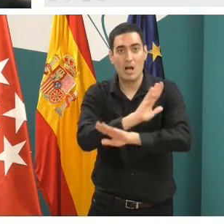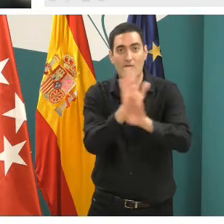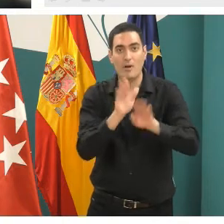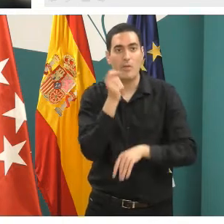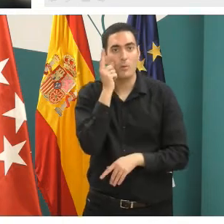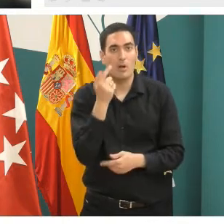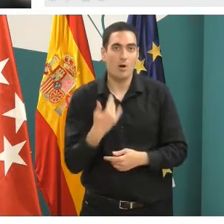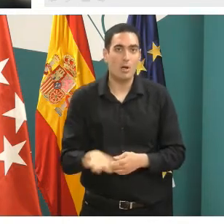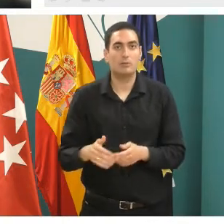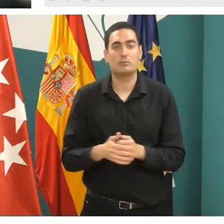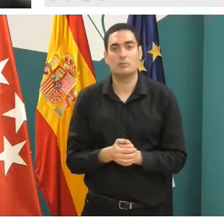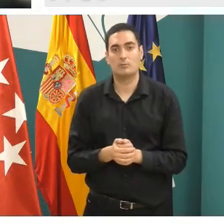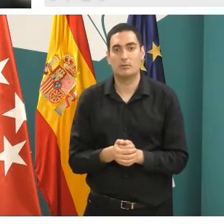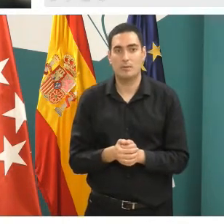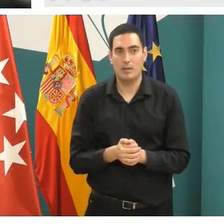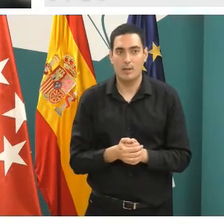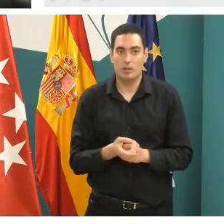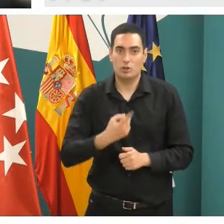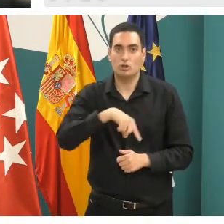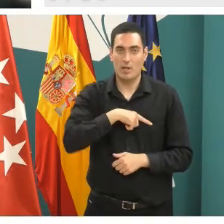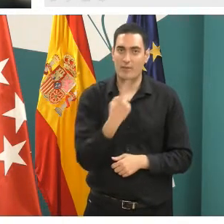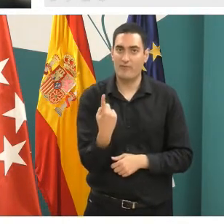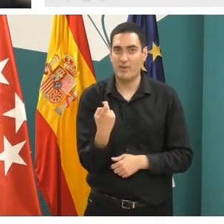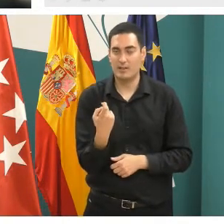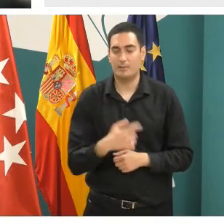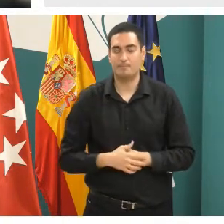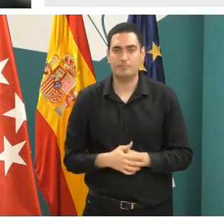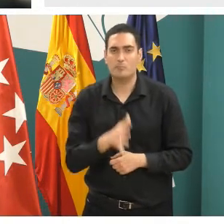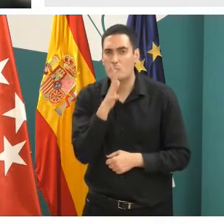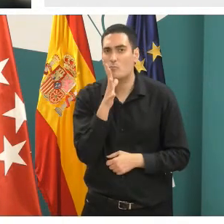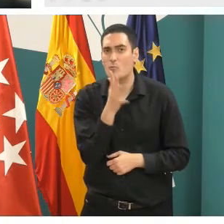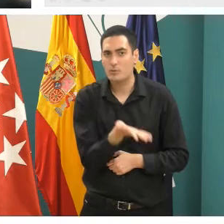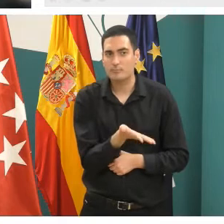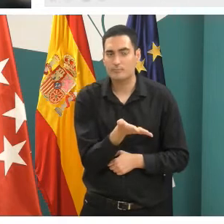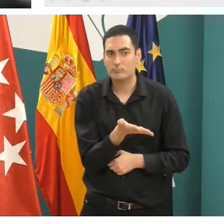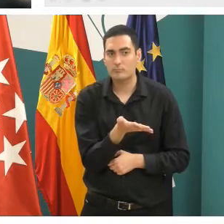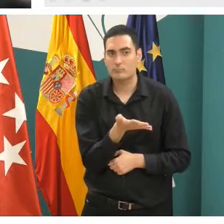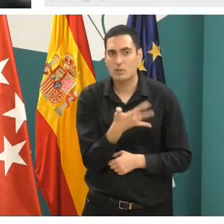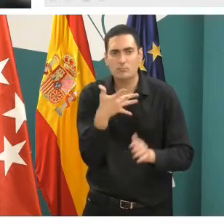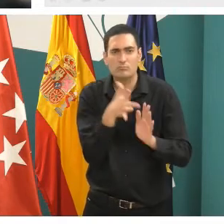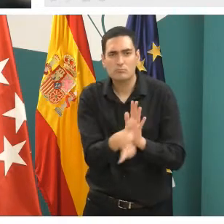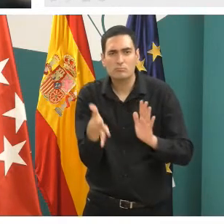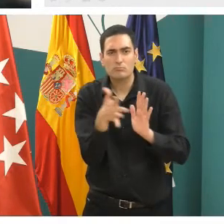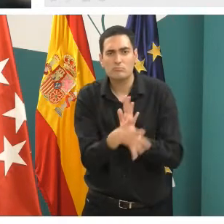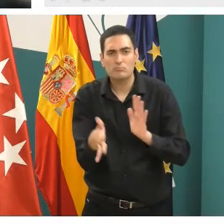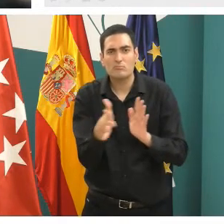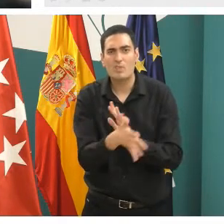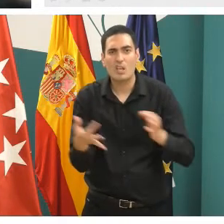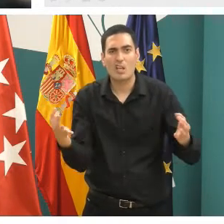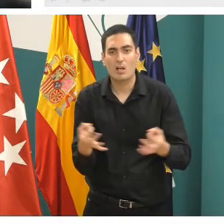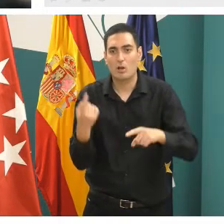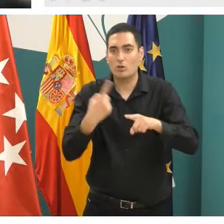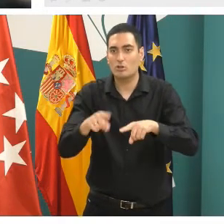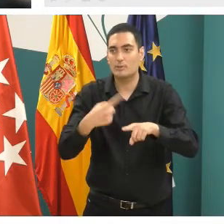que, jolines, que hacíamos un poquitito de falta, porque entre otras cosas se hablaba nada más y nada menos de